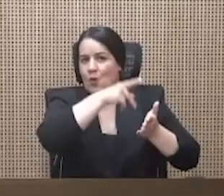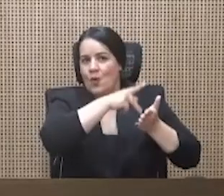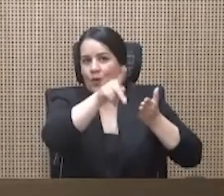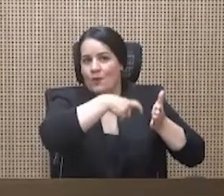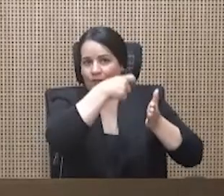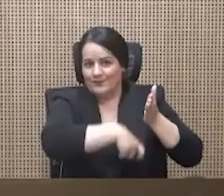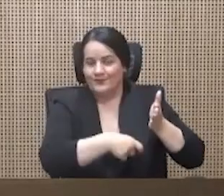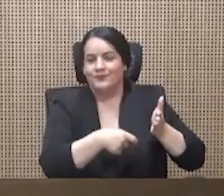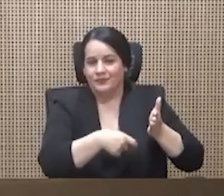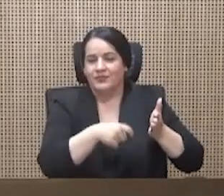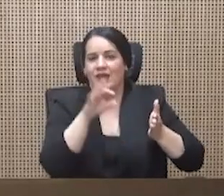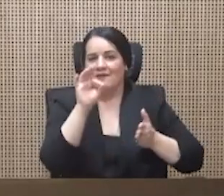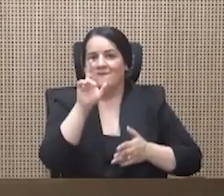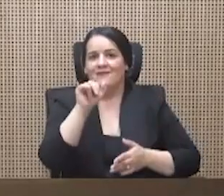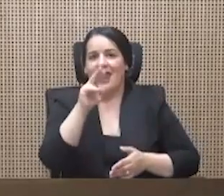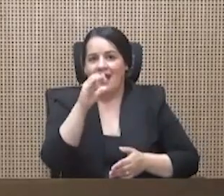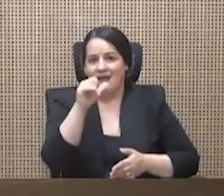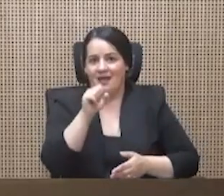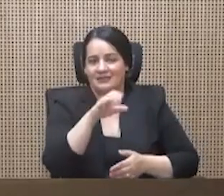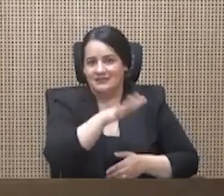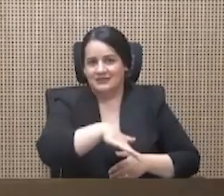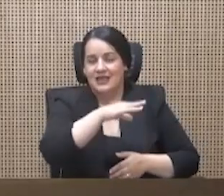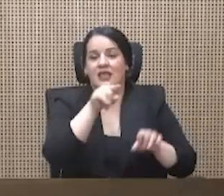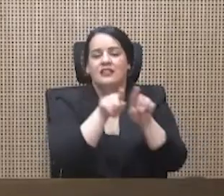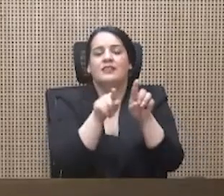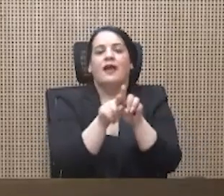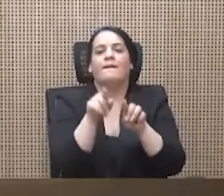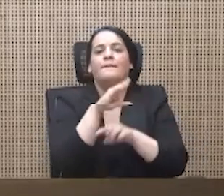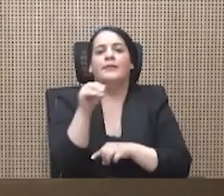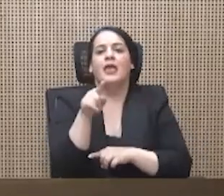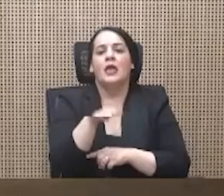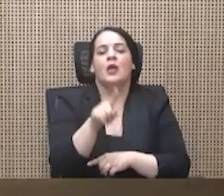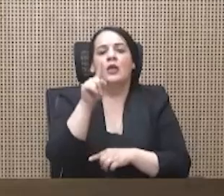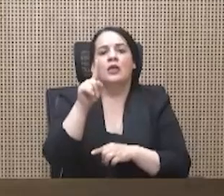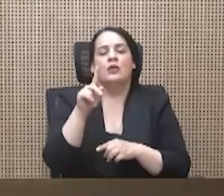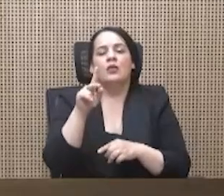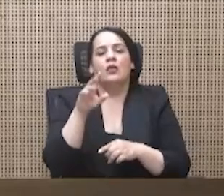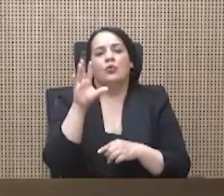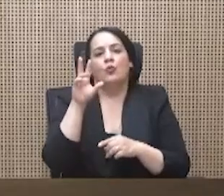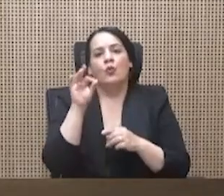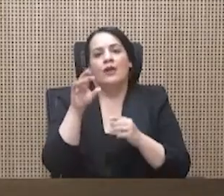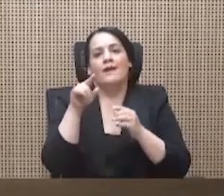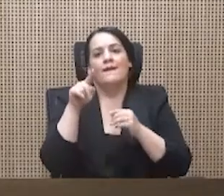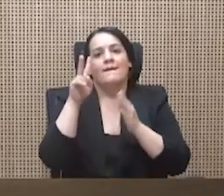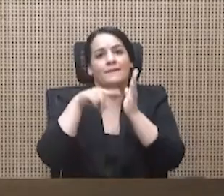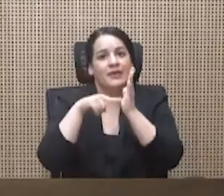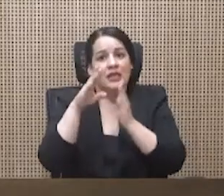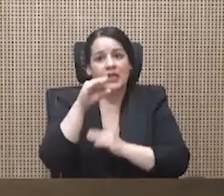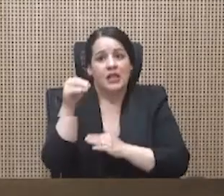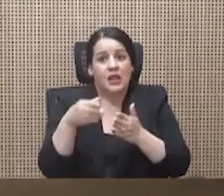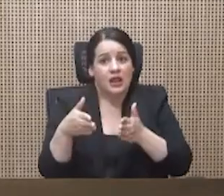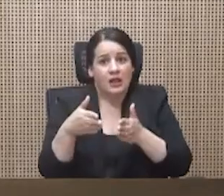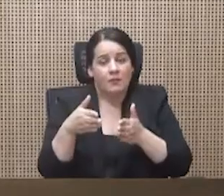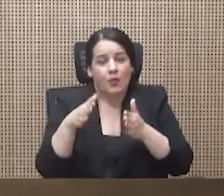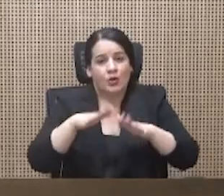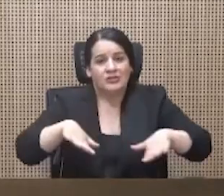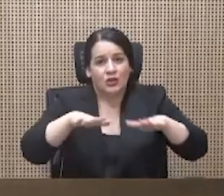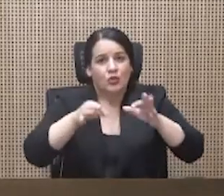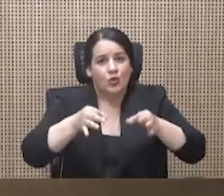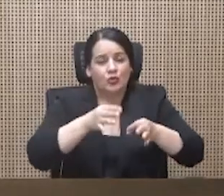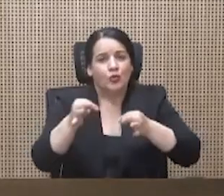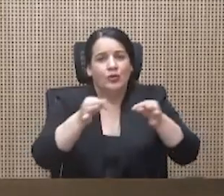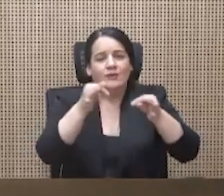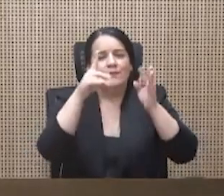980 millones de dólares por sector turismo y 1.800 millones de dólares fueron